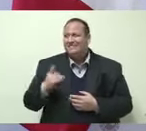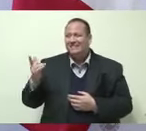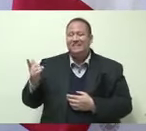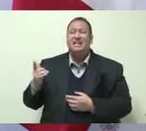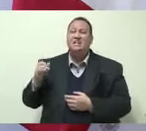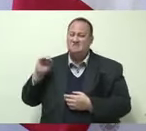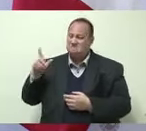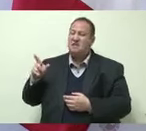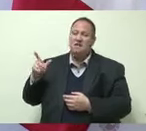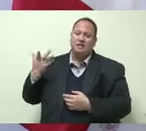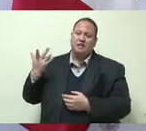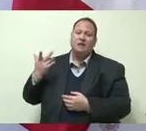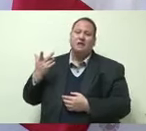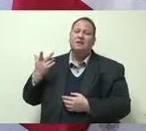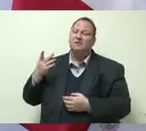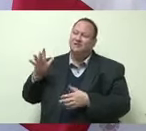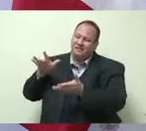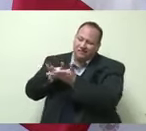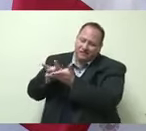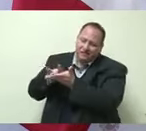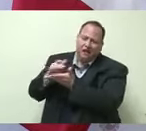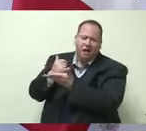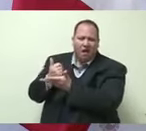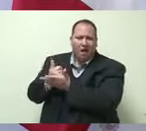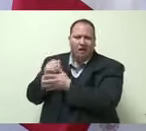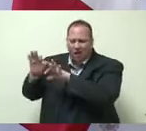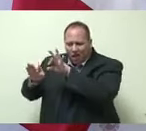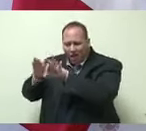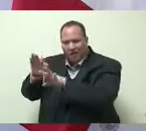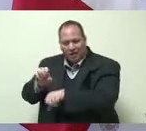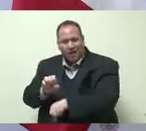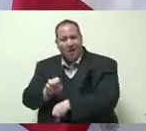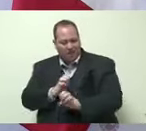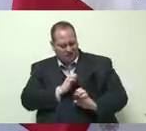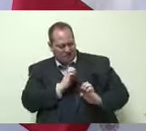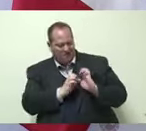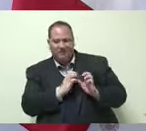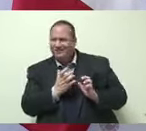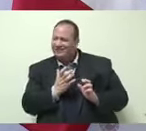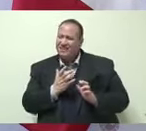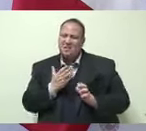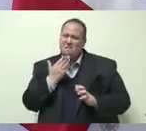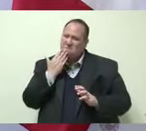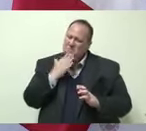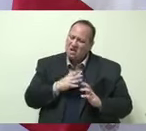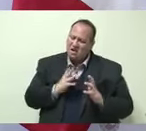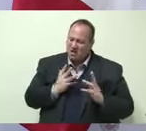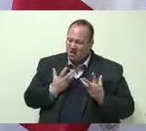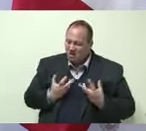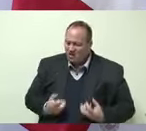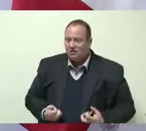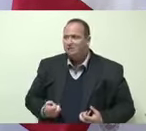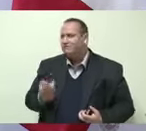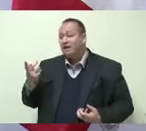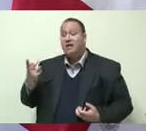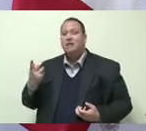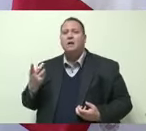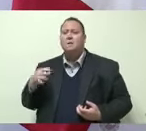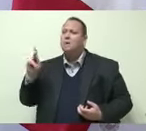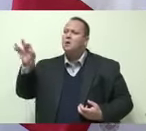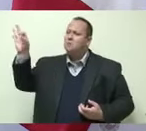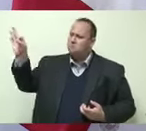recibiendo también el apoyo correspondiente. Obviamente la parte emocional es la más afectada en este momento para él. Físicamente se encuentra con